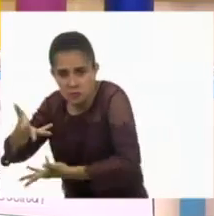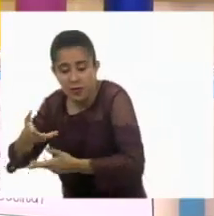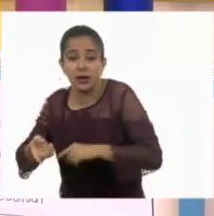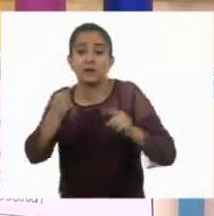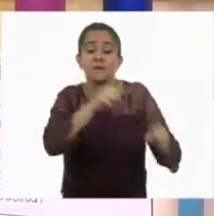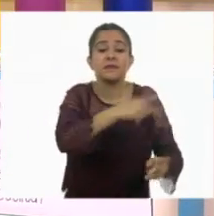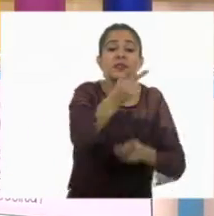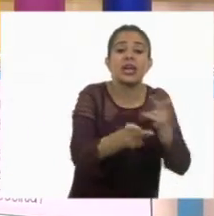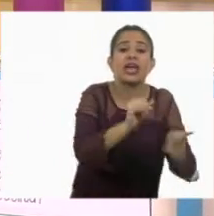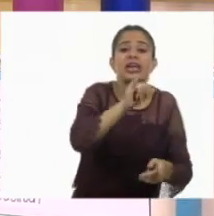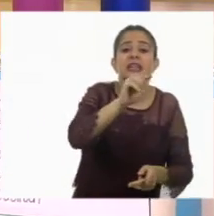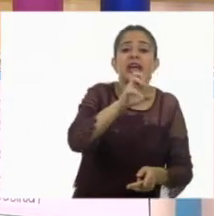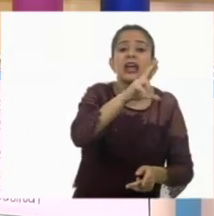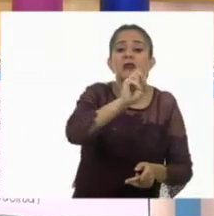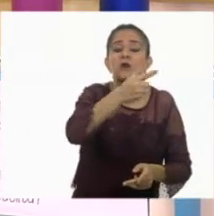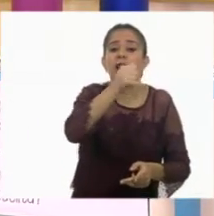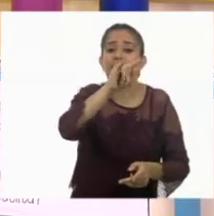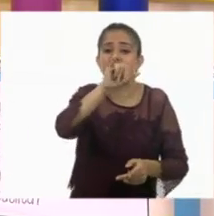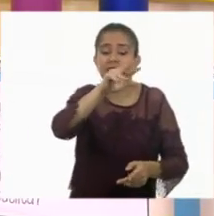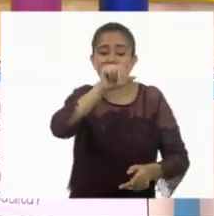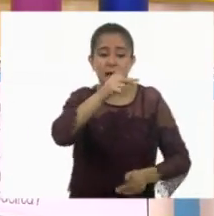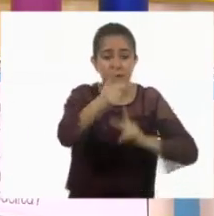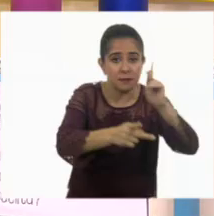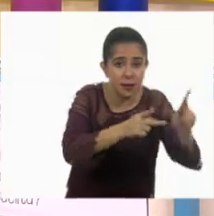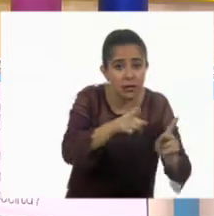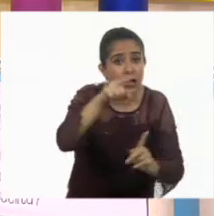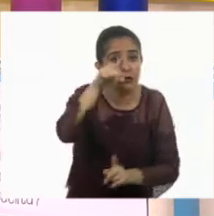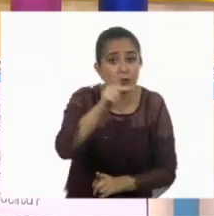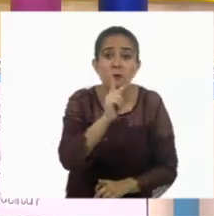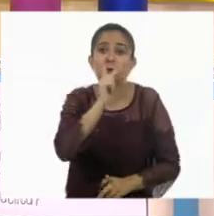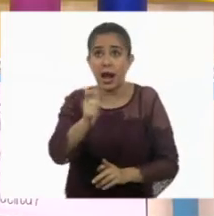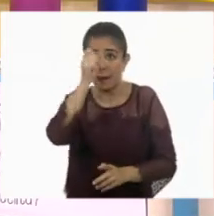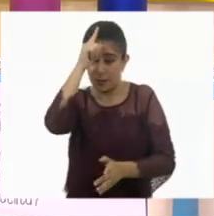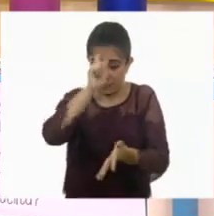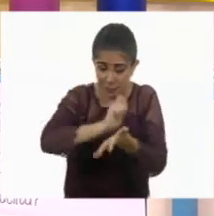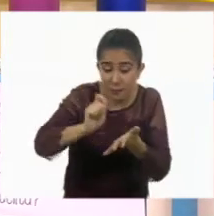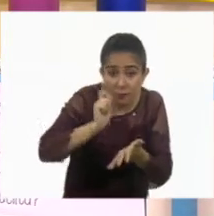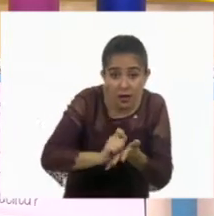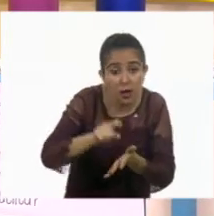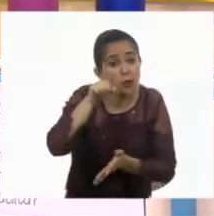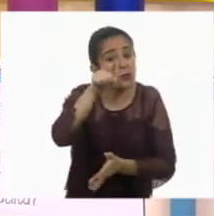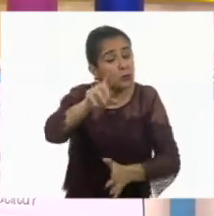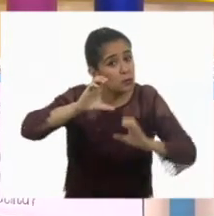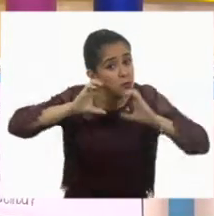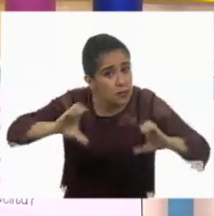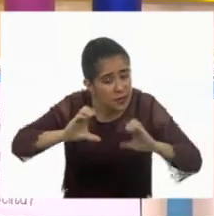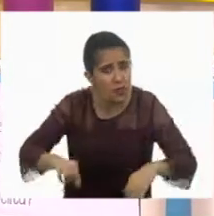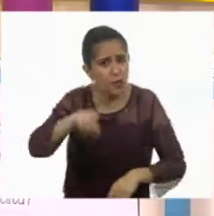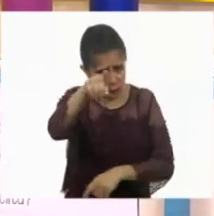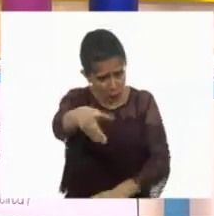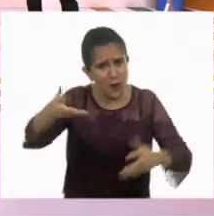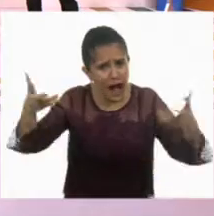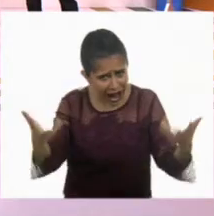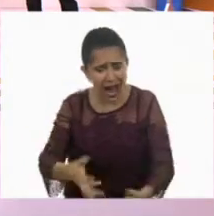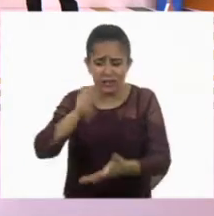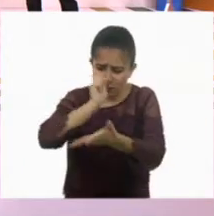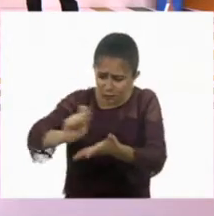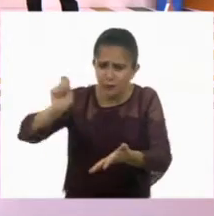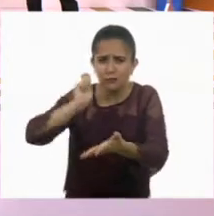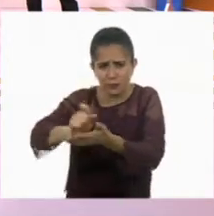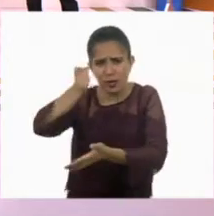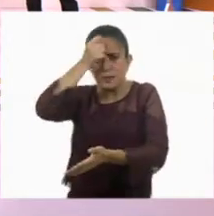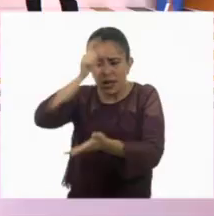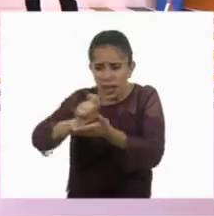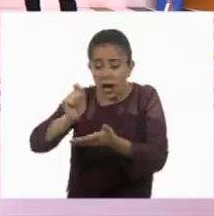ten mucho cuidado en la ortografía y en el cuidado de los puntos en tus ejercicios. ¿Sí?